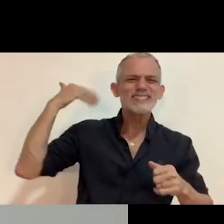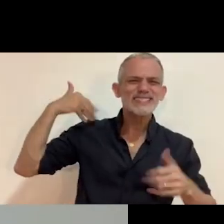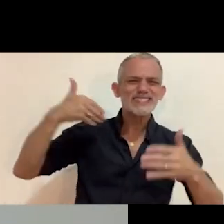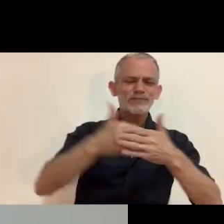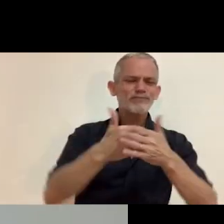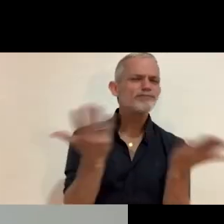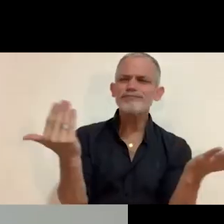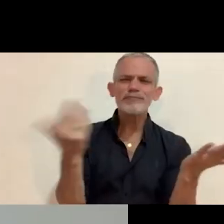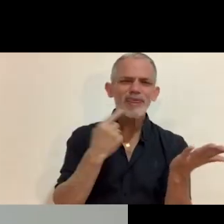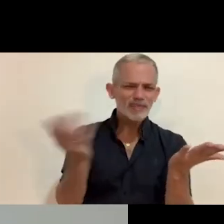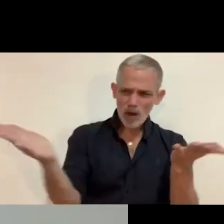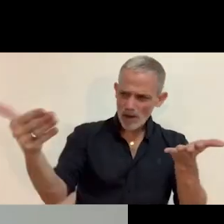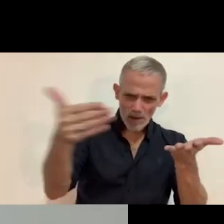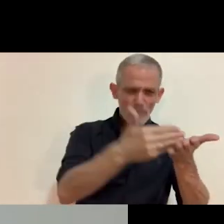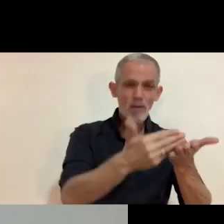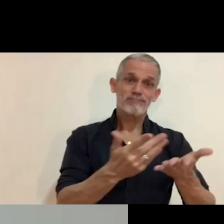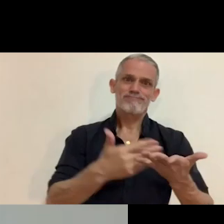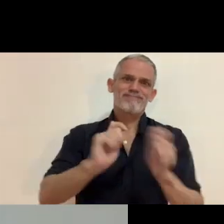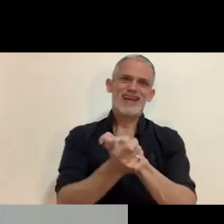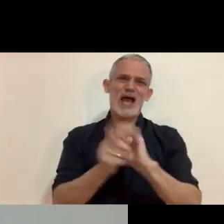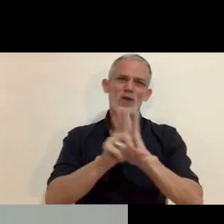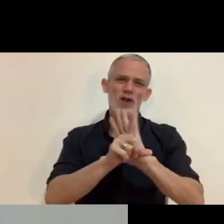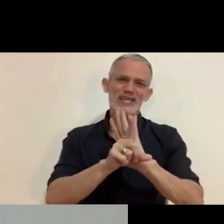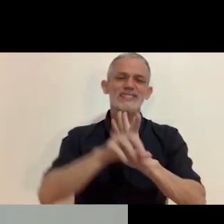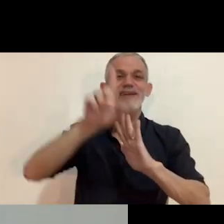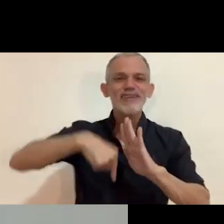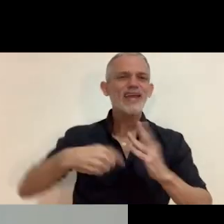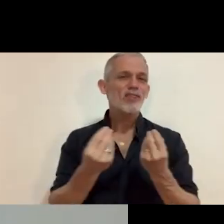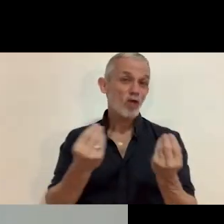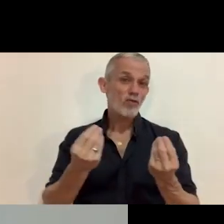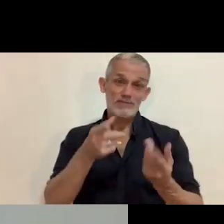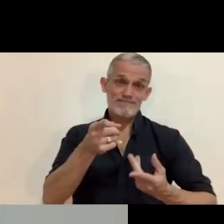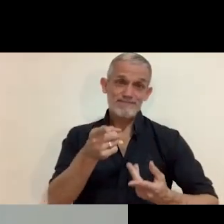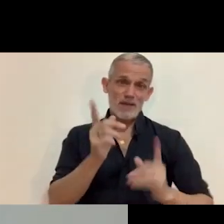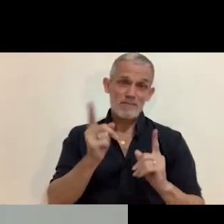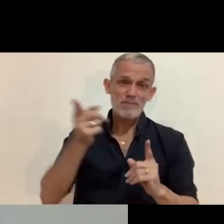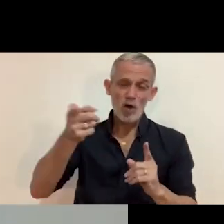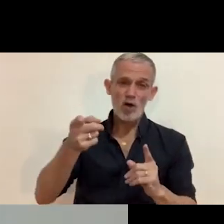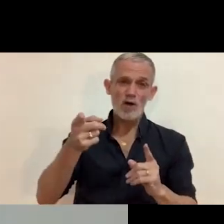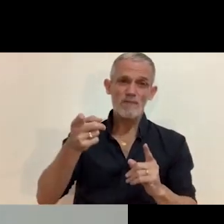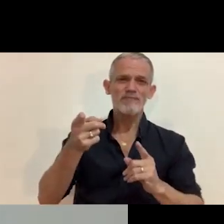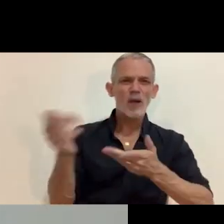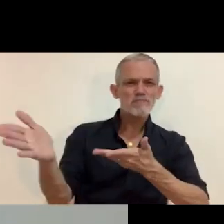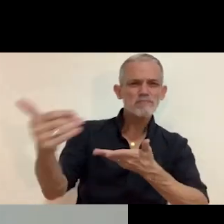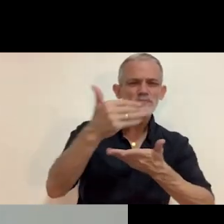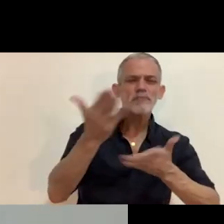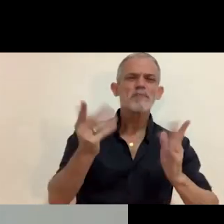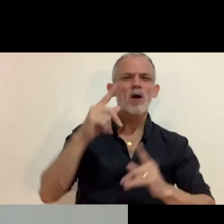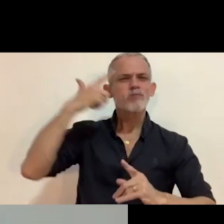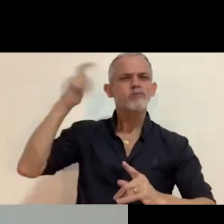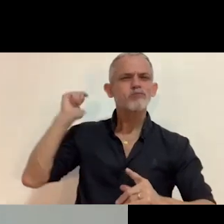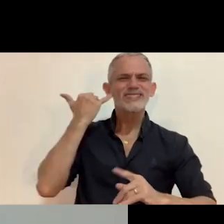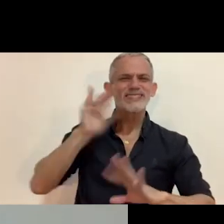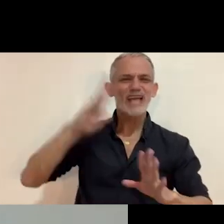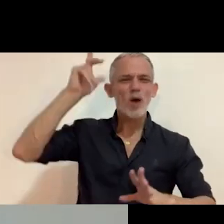pensar, todas las reformas legislativas, de algún modo, lo que hacen es recoger la experiencia de los